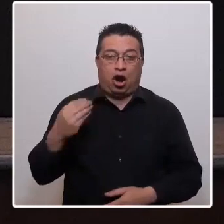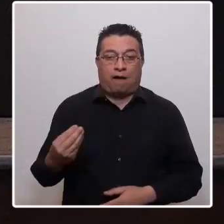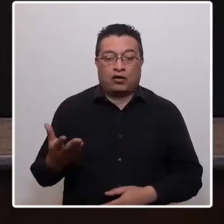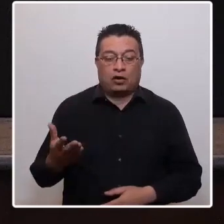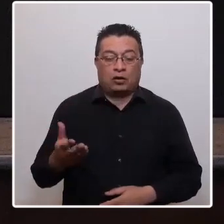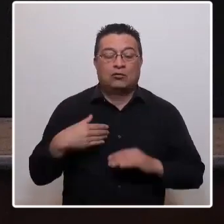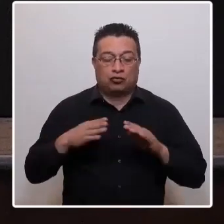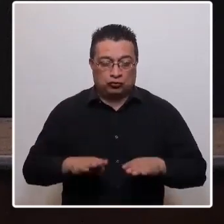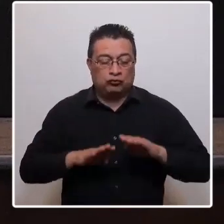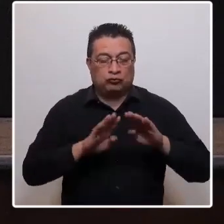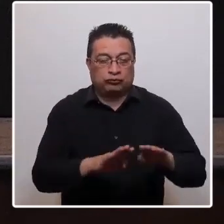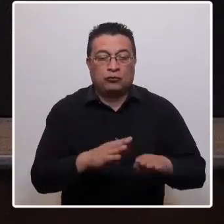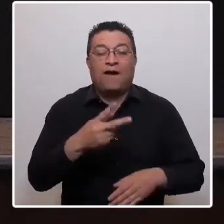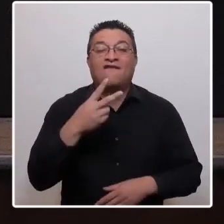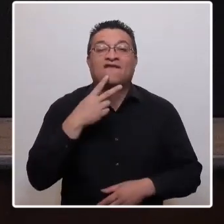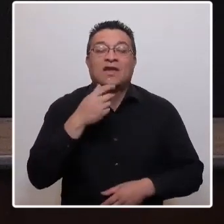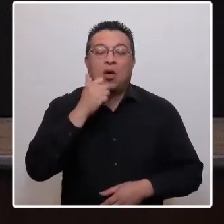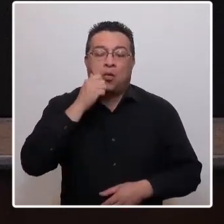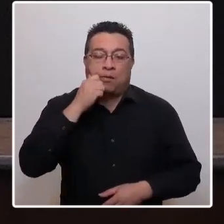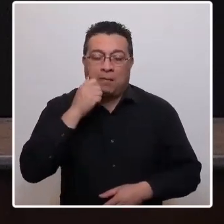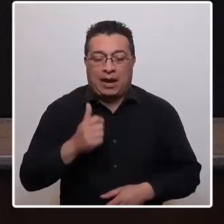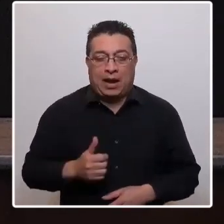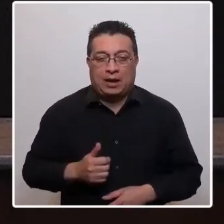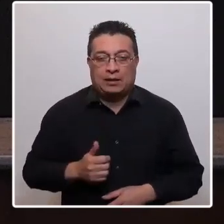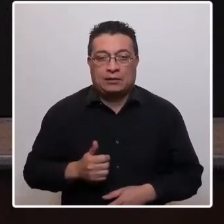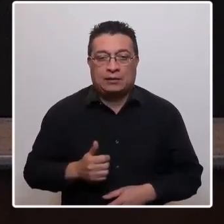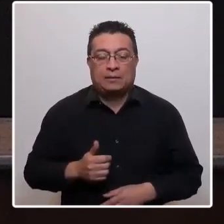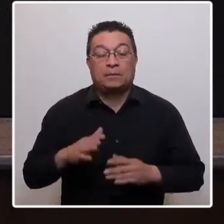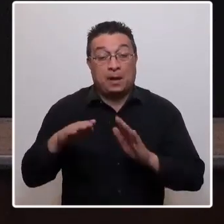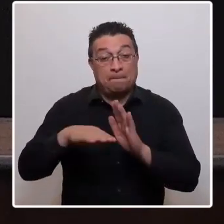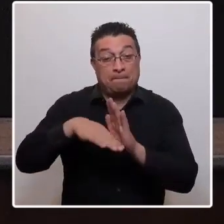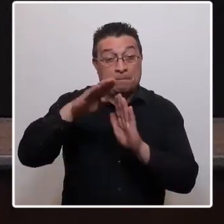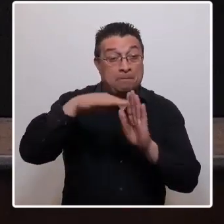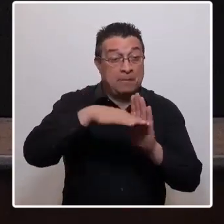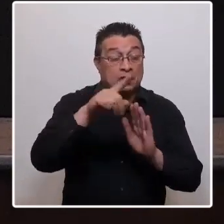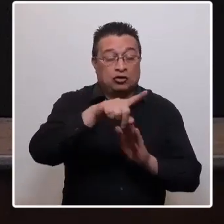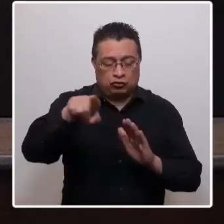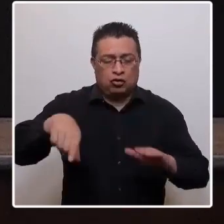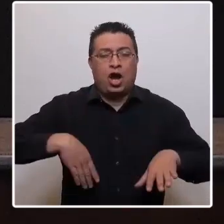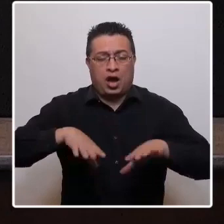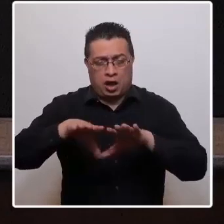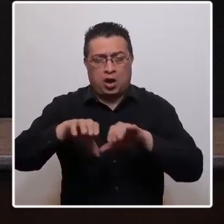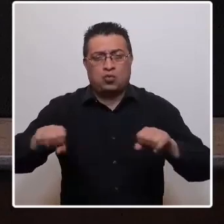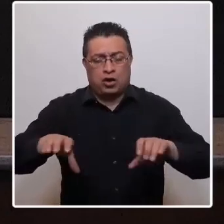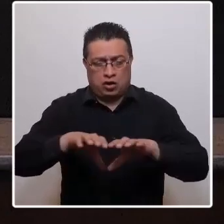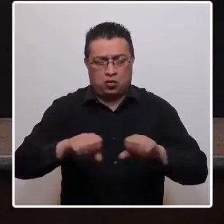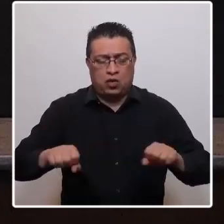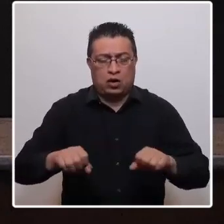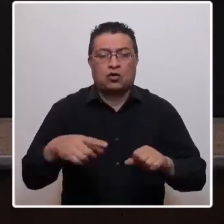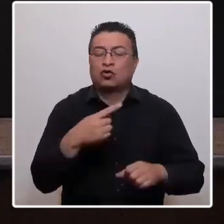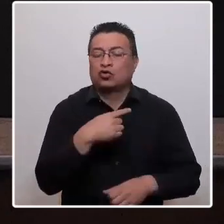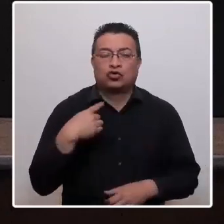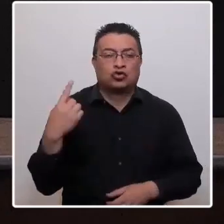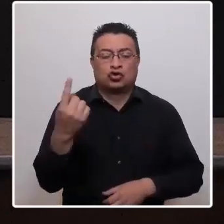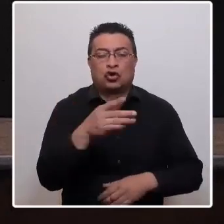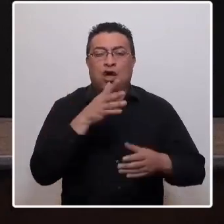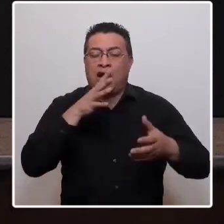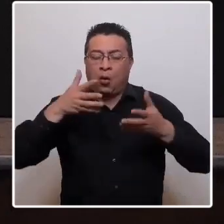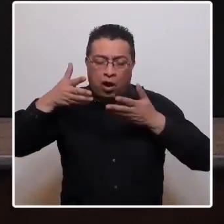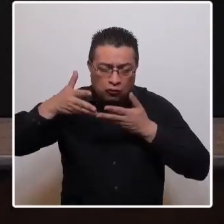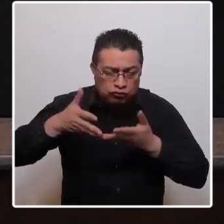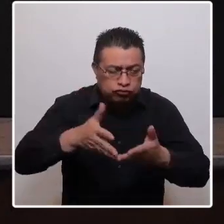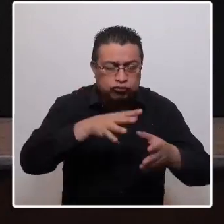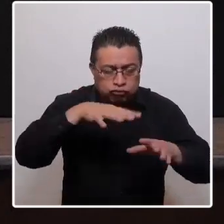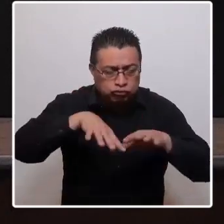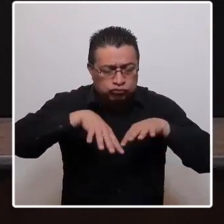en favor de la vida humana. La mayoría también estamos de acuerdo en que todas las cuencas y cauces de